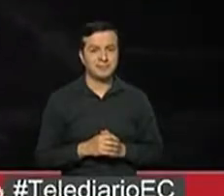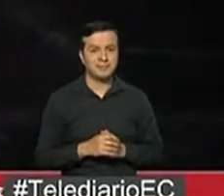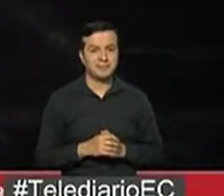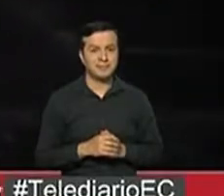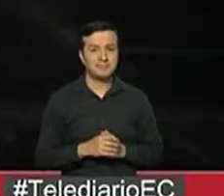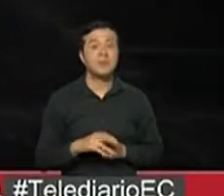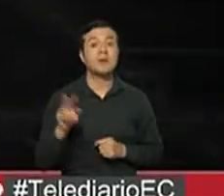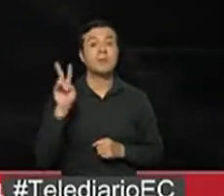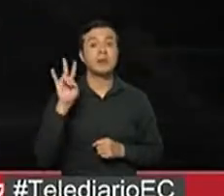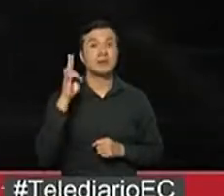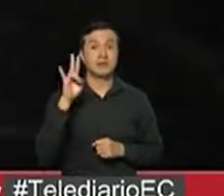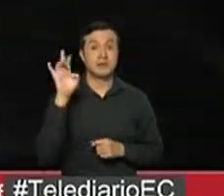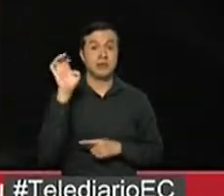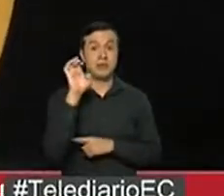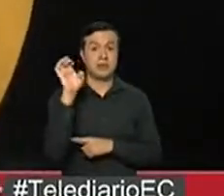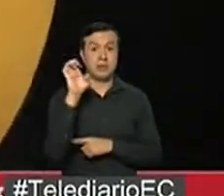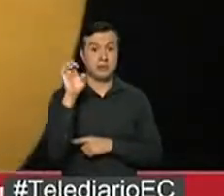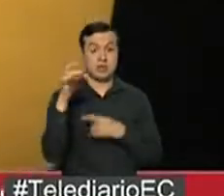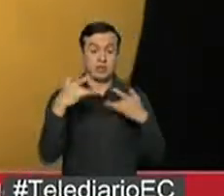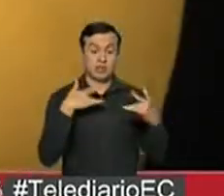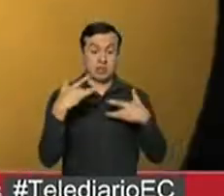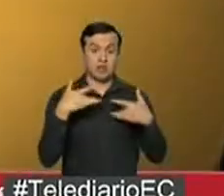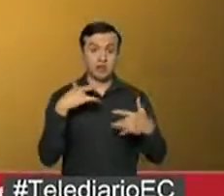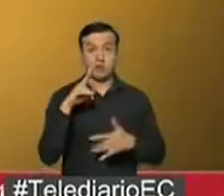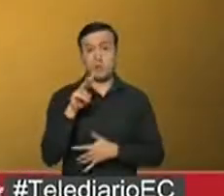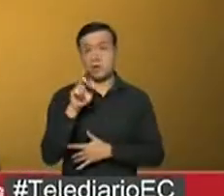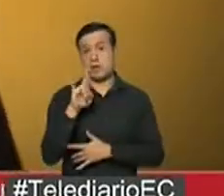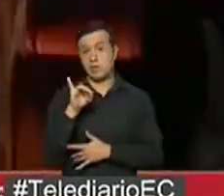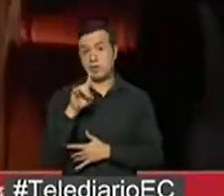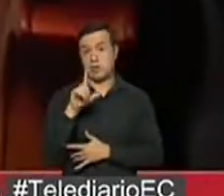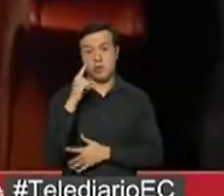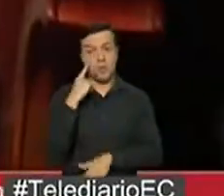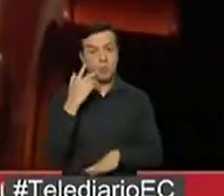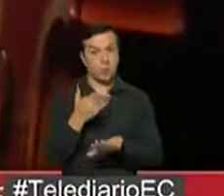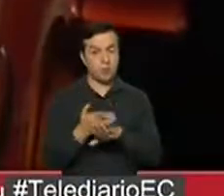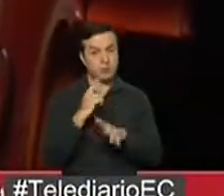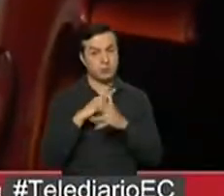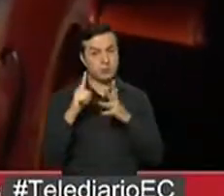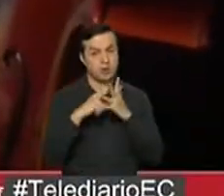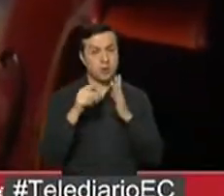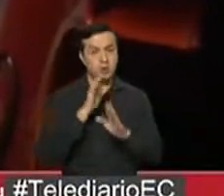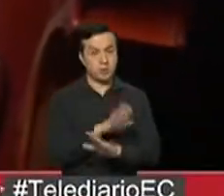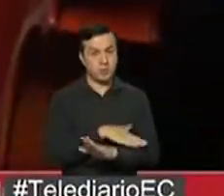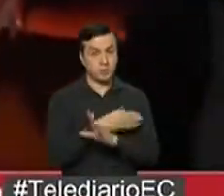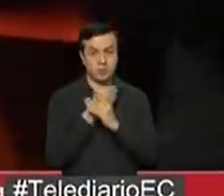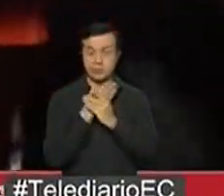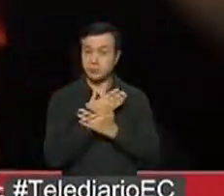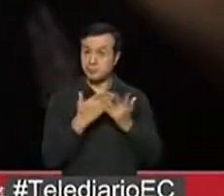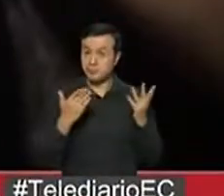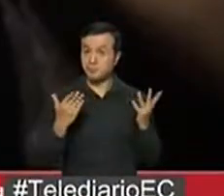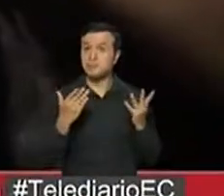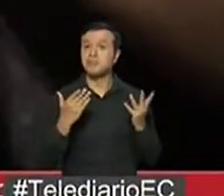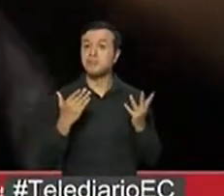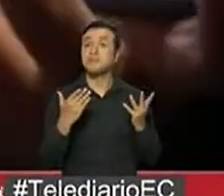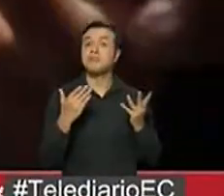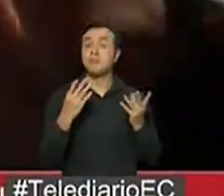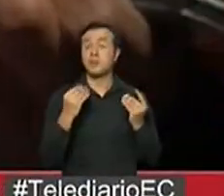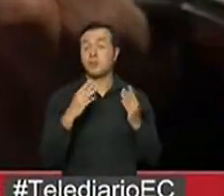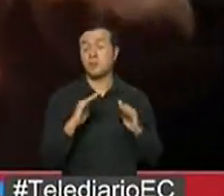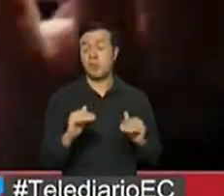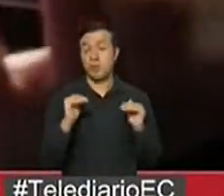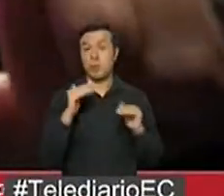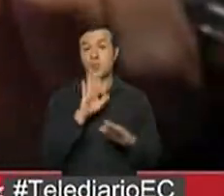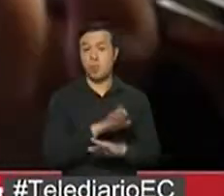este viernes 17 de enero en el teatro variedades tendremos una muestra de distintos géneros musicales interpretados por grandes